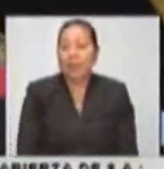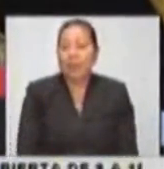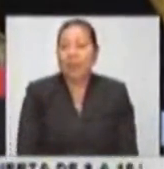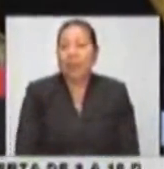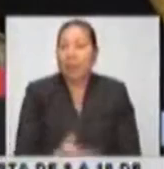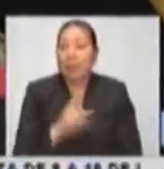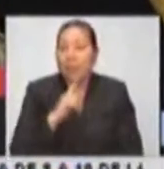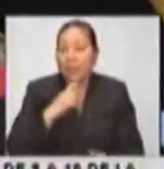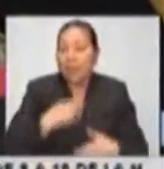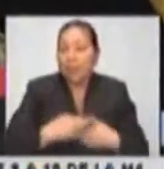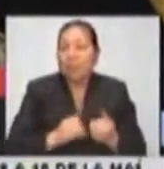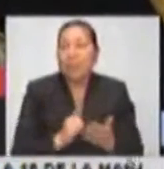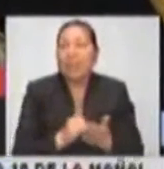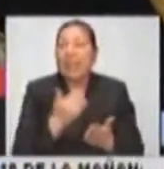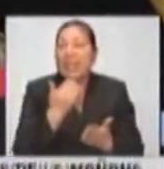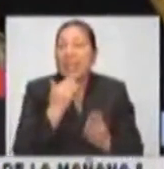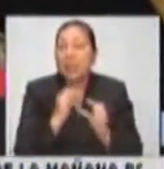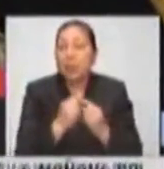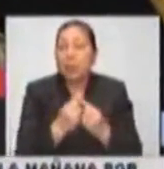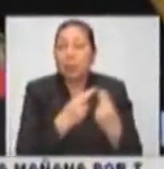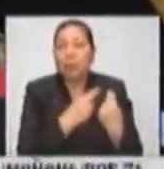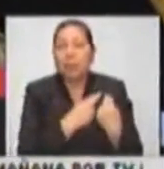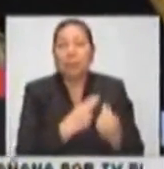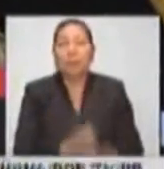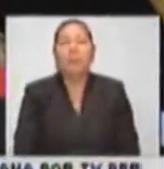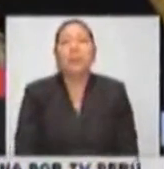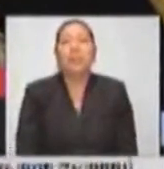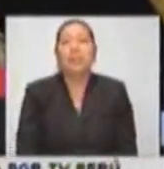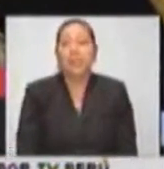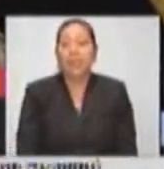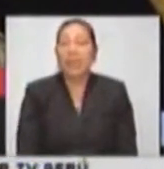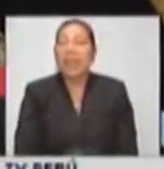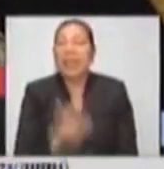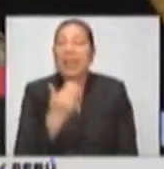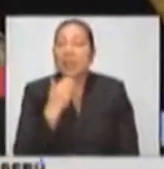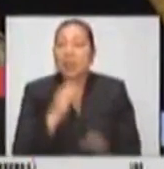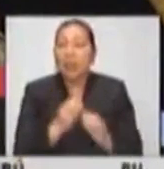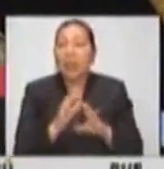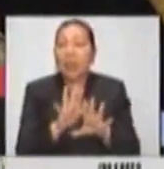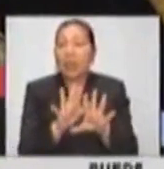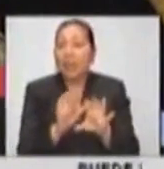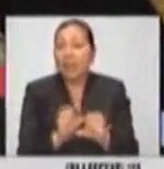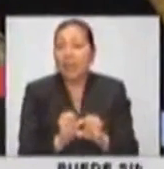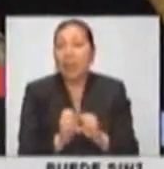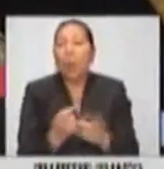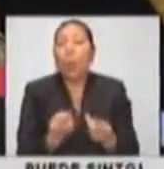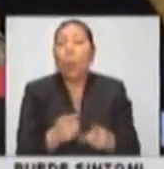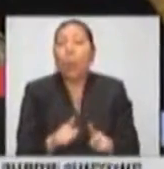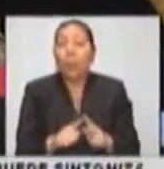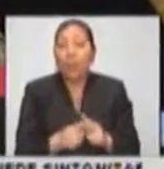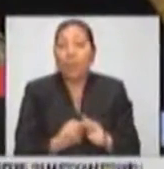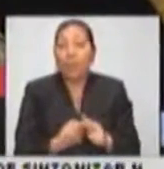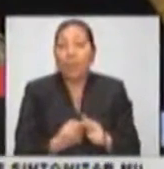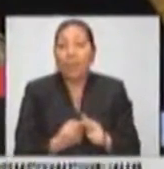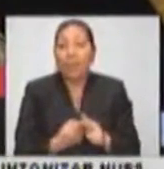los que fueron los productos, quién era el sector responsable, quién es el comité evaluador, la fecha de inicio,